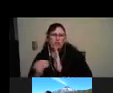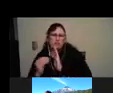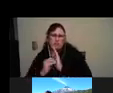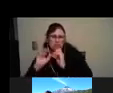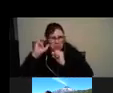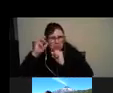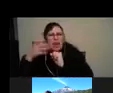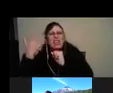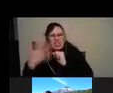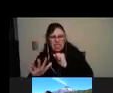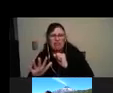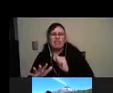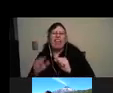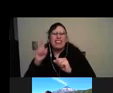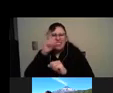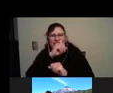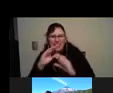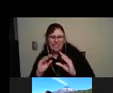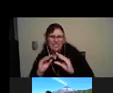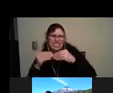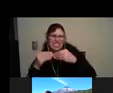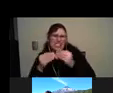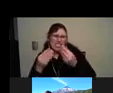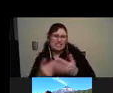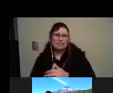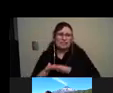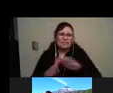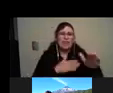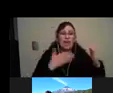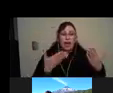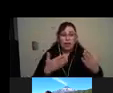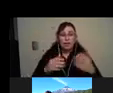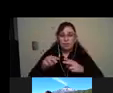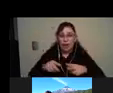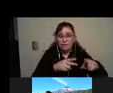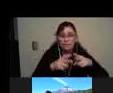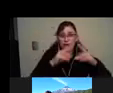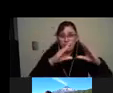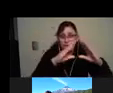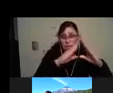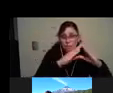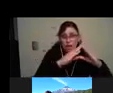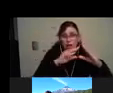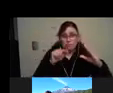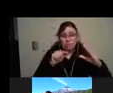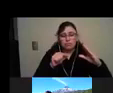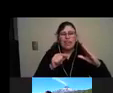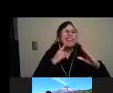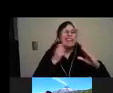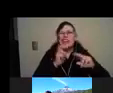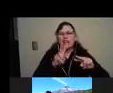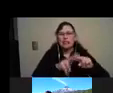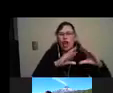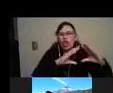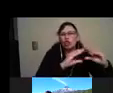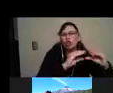vía extrapiramidal, ¿cierto?, que es una vía complementaria, ¿ya? Tiene por función regular el tono muscular